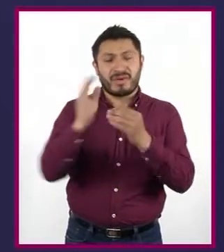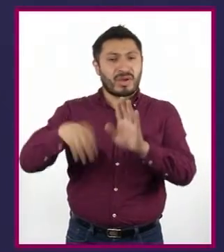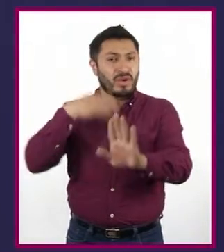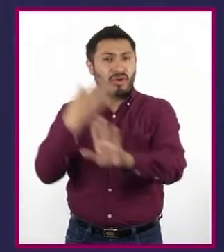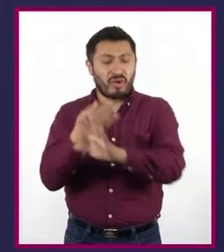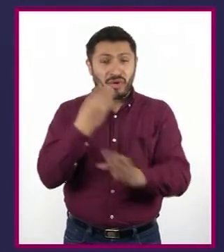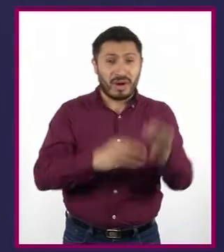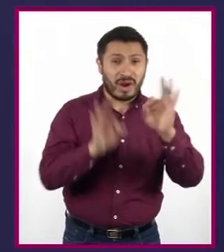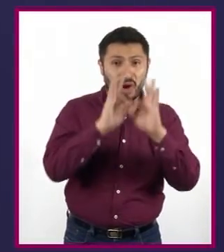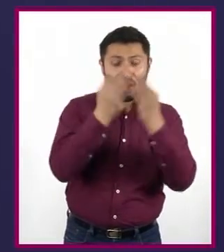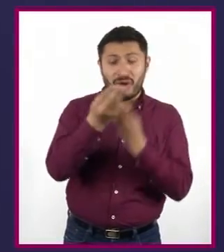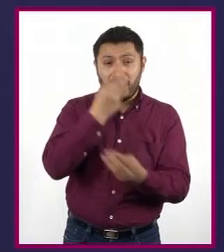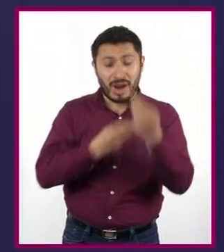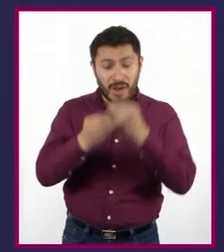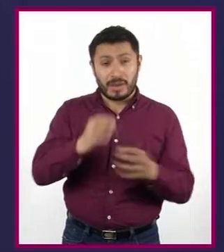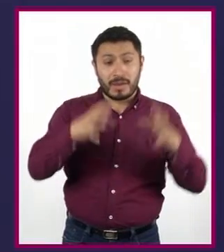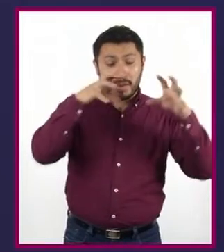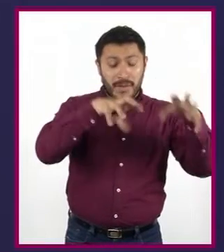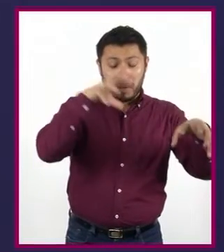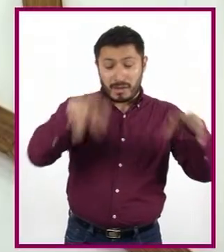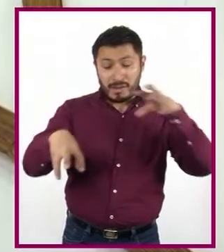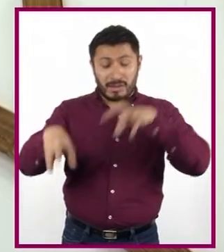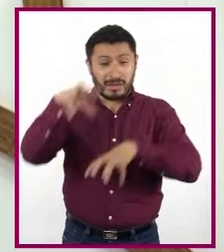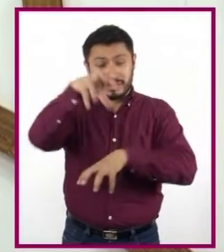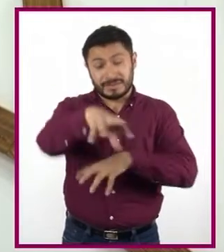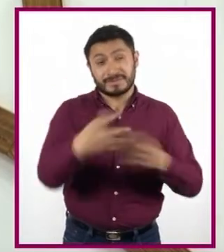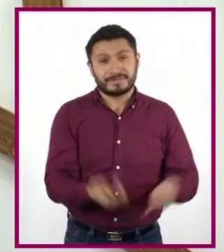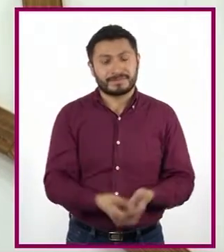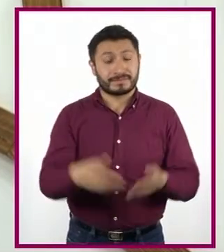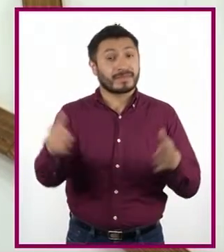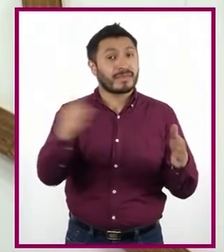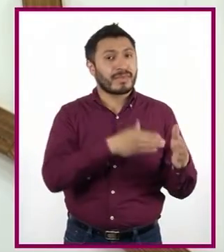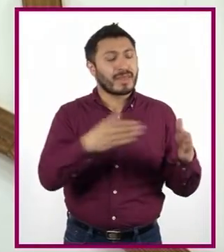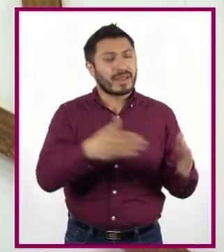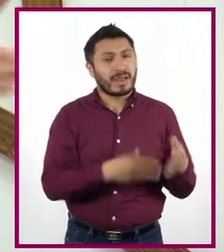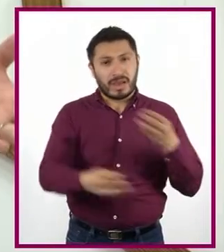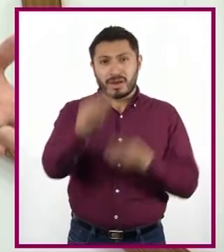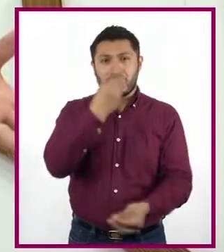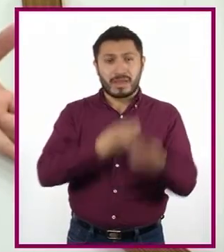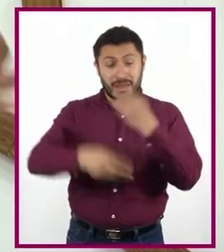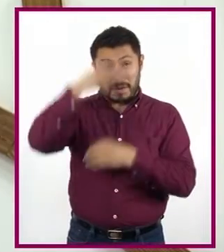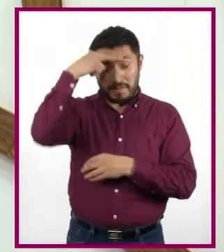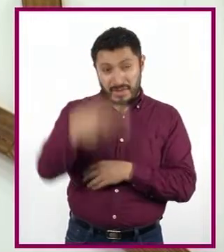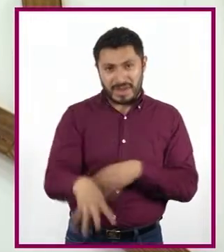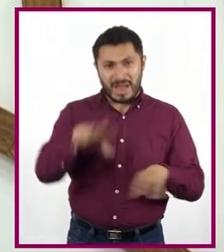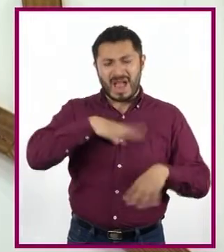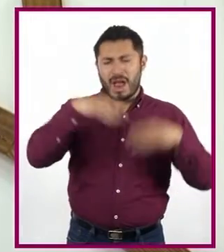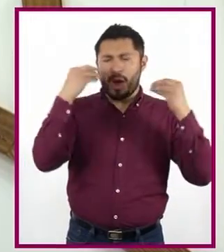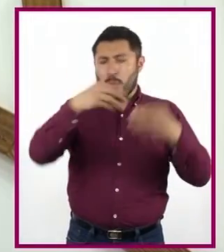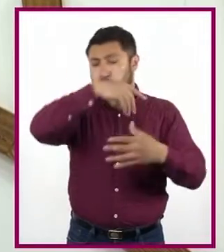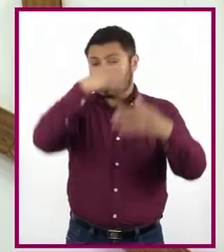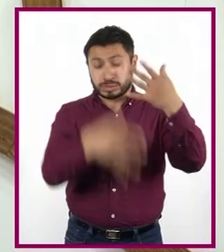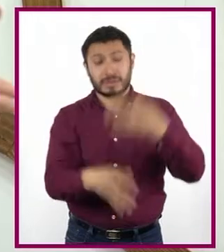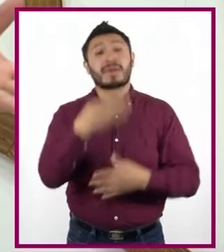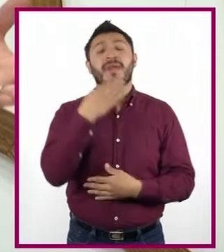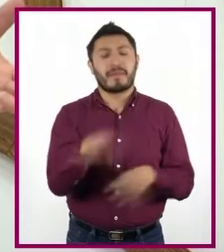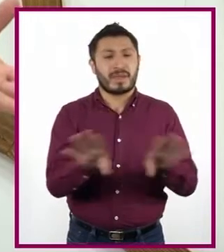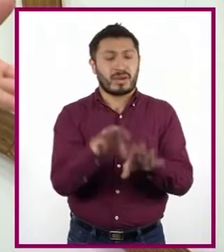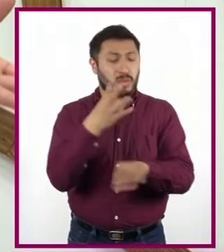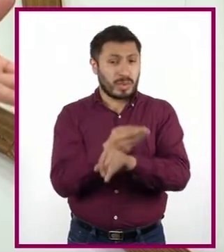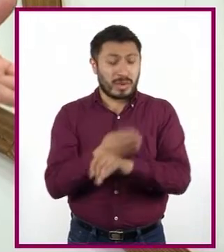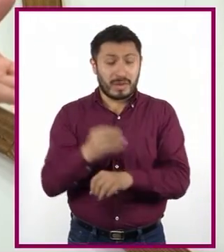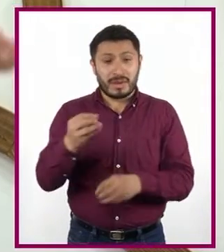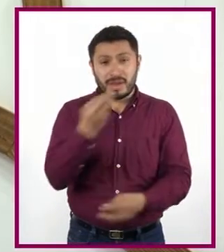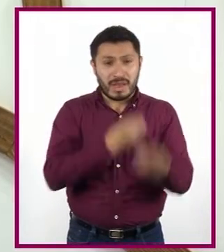de alimentación de una determinada localidad. La gastronomía mexicana es tan vasta que bien se adapta a una